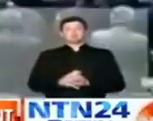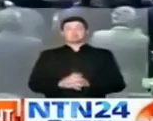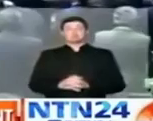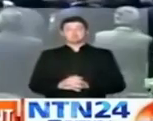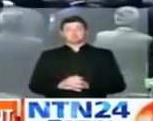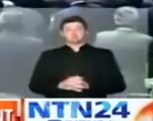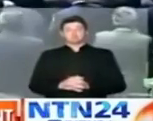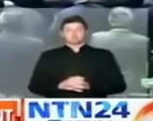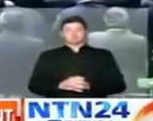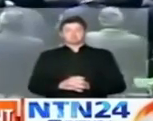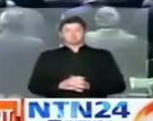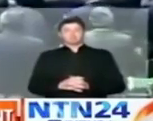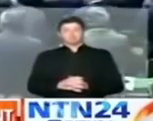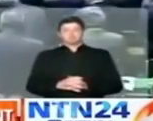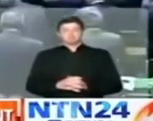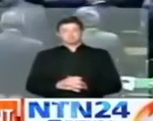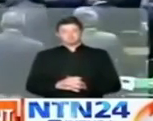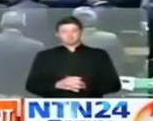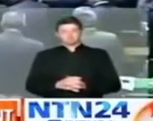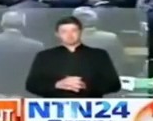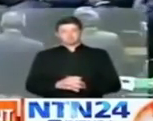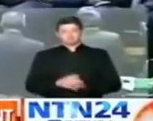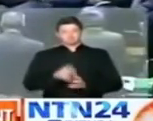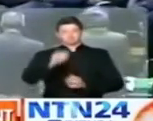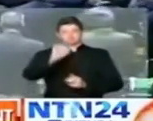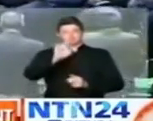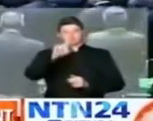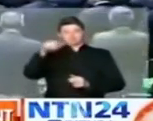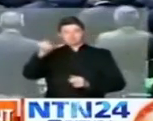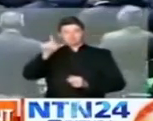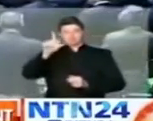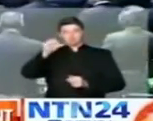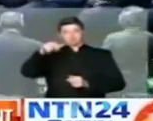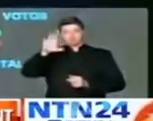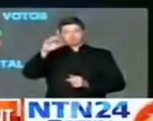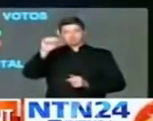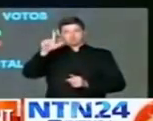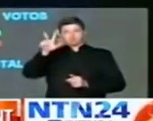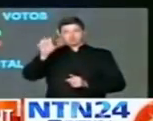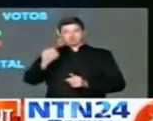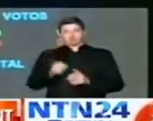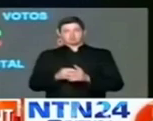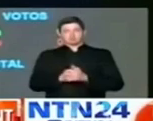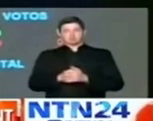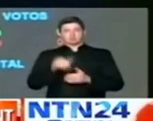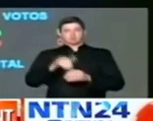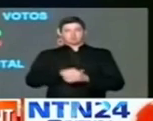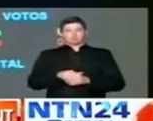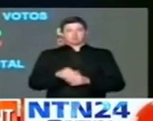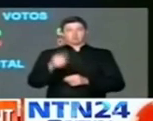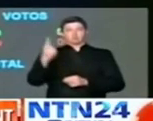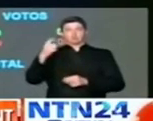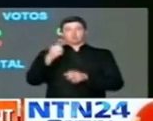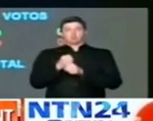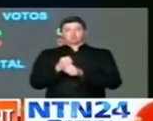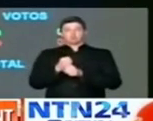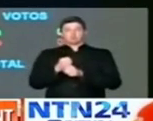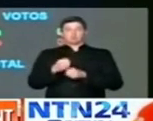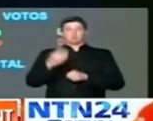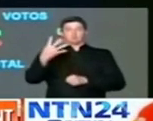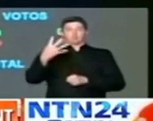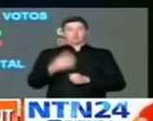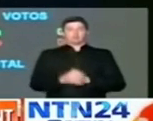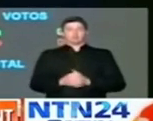se alineará con la misma política de adaptación a los mercados que el presidente argentino Mauricio Macri ha venido